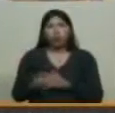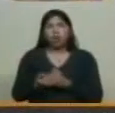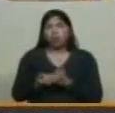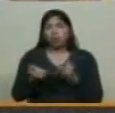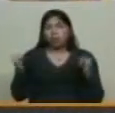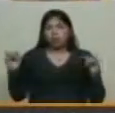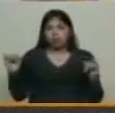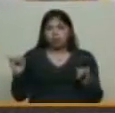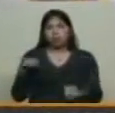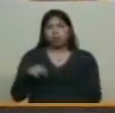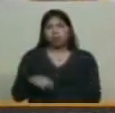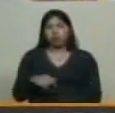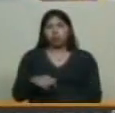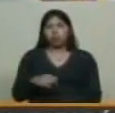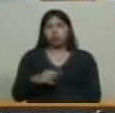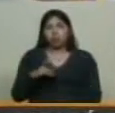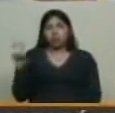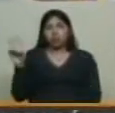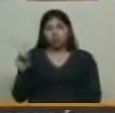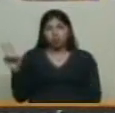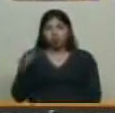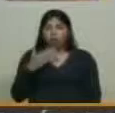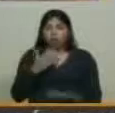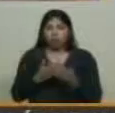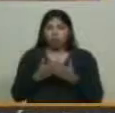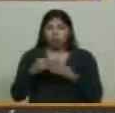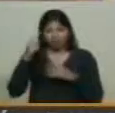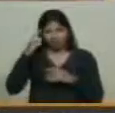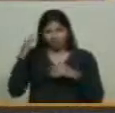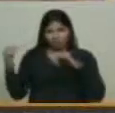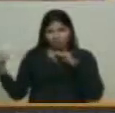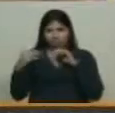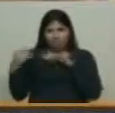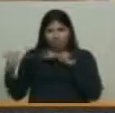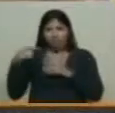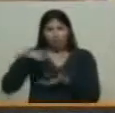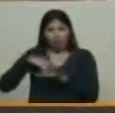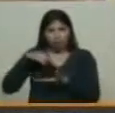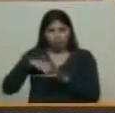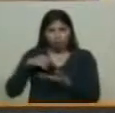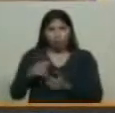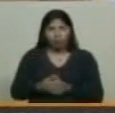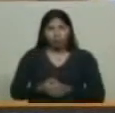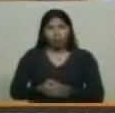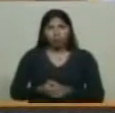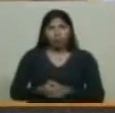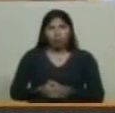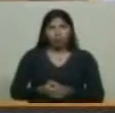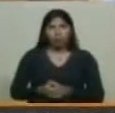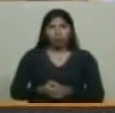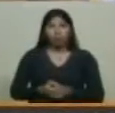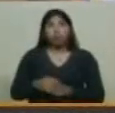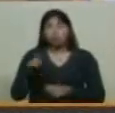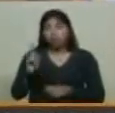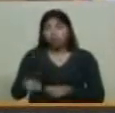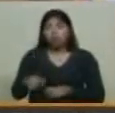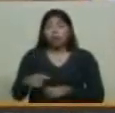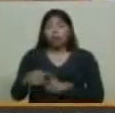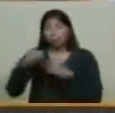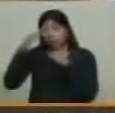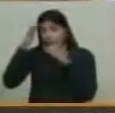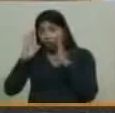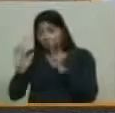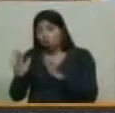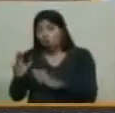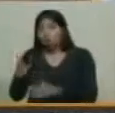Venezuela lograda gracias a la batalla de Carabobo, y nos compromete además en atender los clamores, los desafíos, las necesidades del pueblo de Guarenas